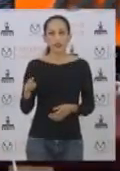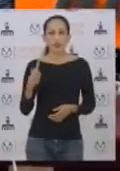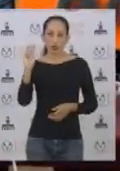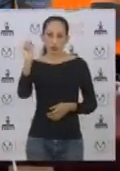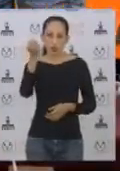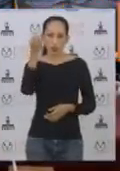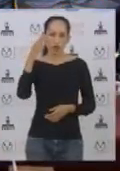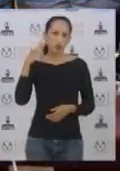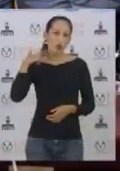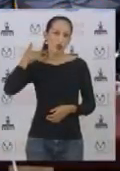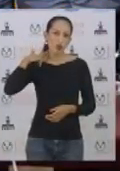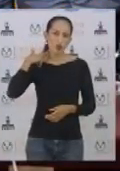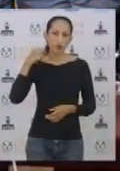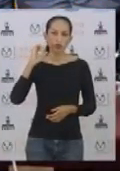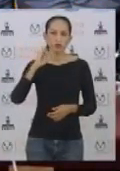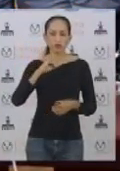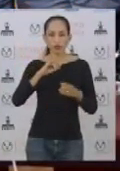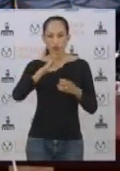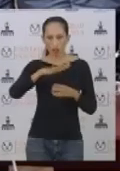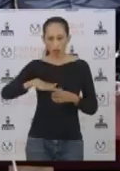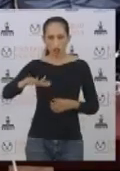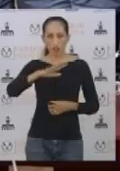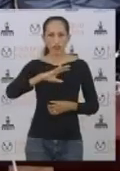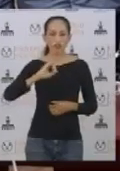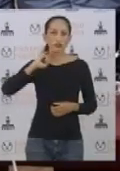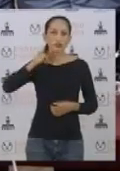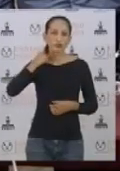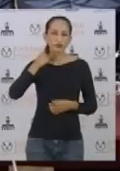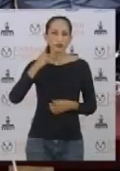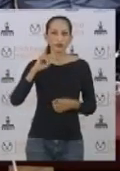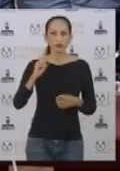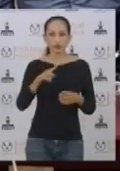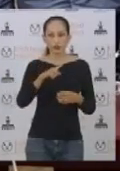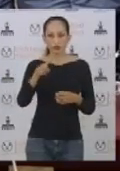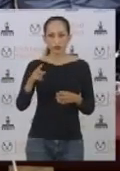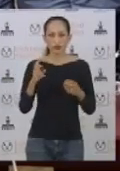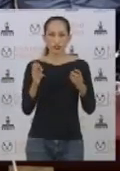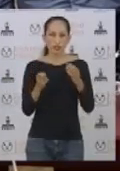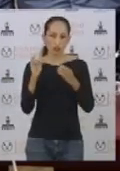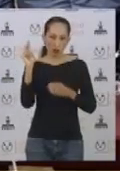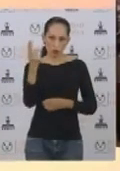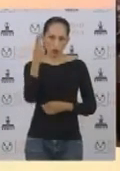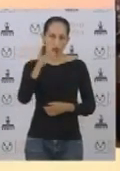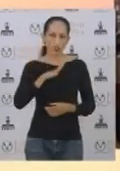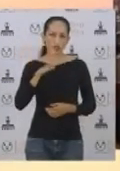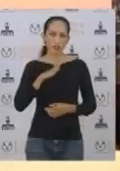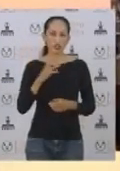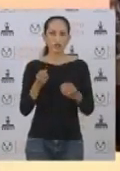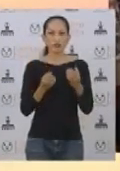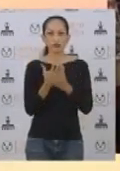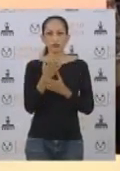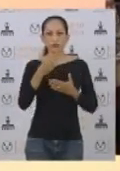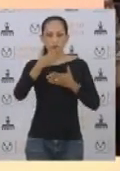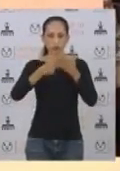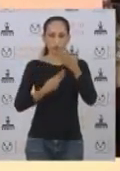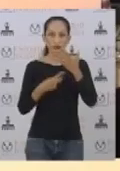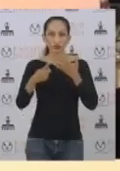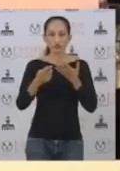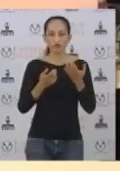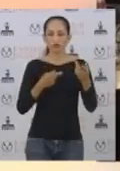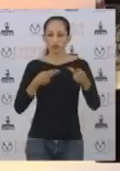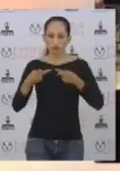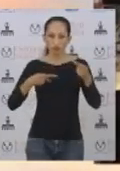equipamiento de tecnología robótica, la Facultad de Ingeniería Arturo Narro Siller de la Universidad Autónoma de Tamaulipas puso en marcha un programa de entrenamiento para